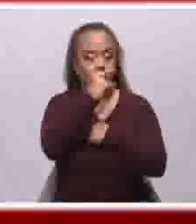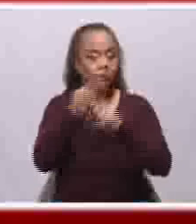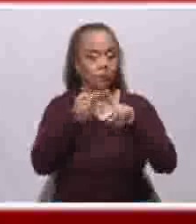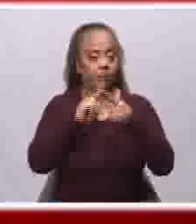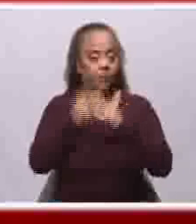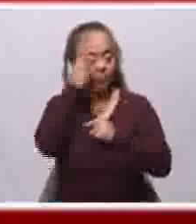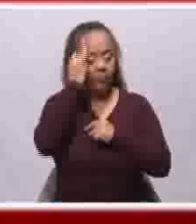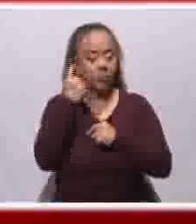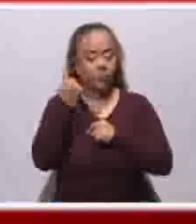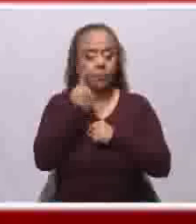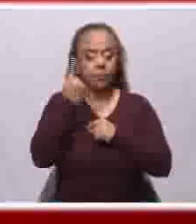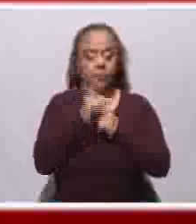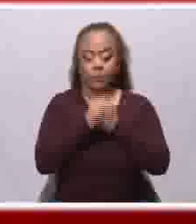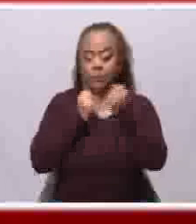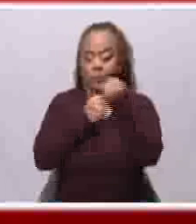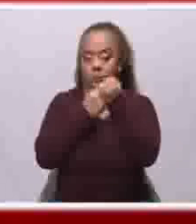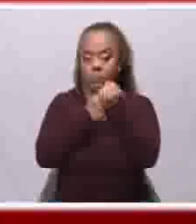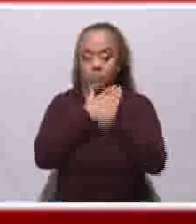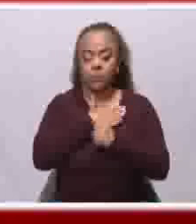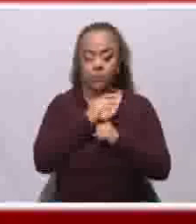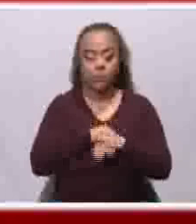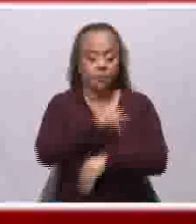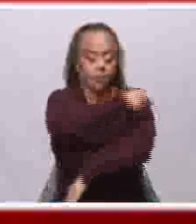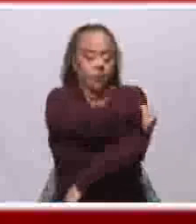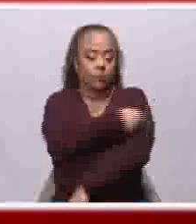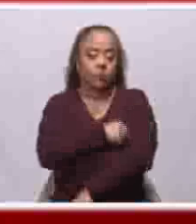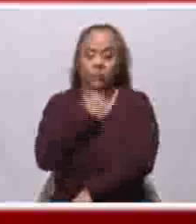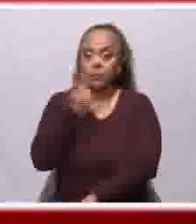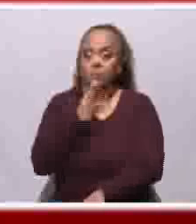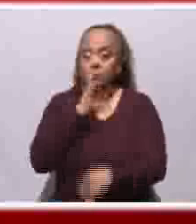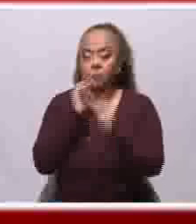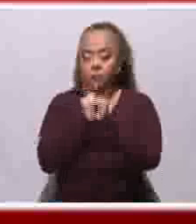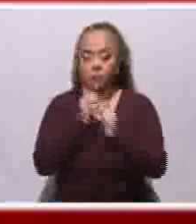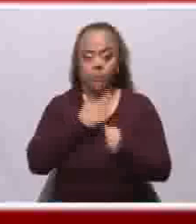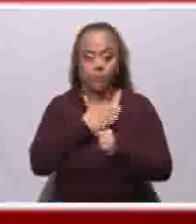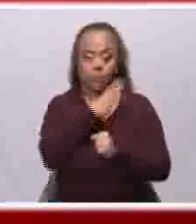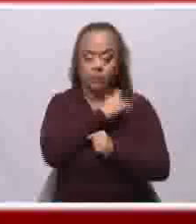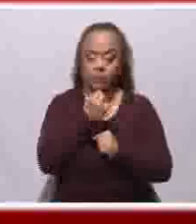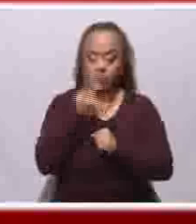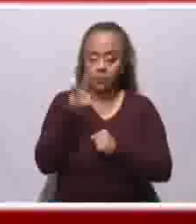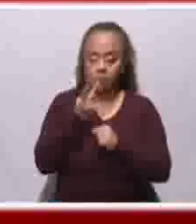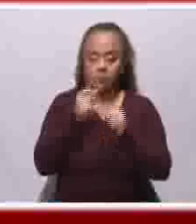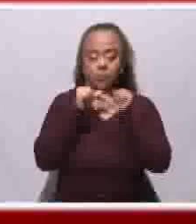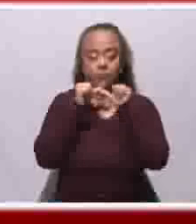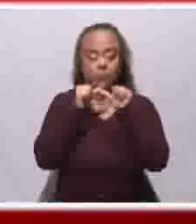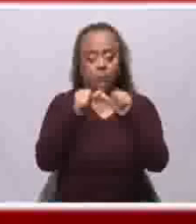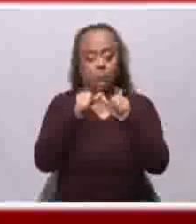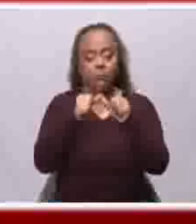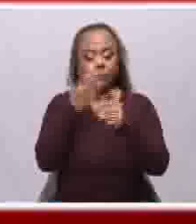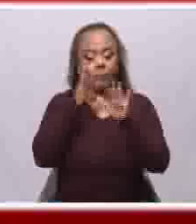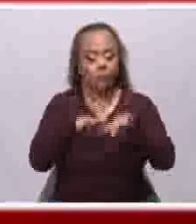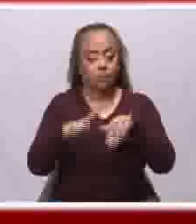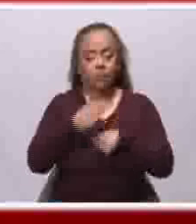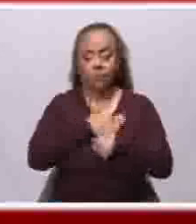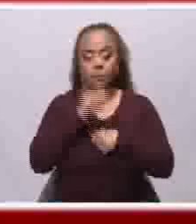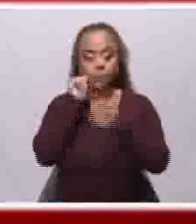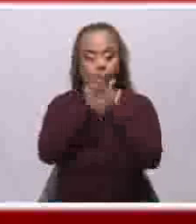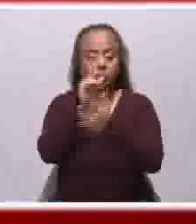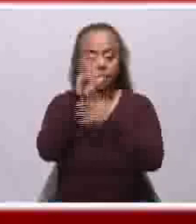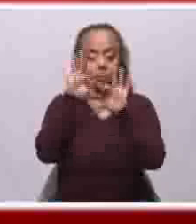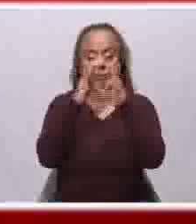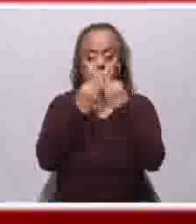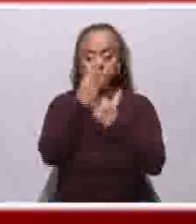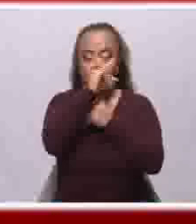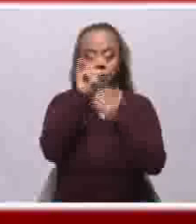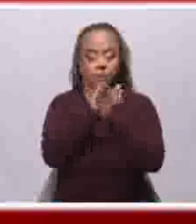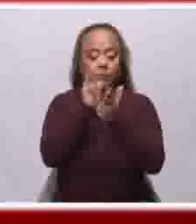porque que siempre me estuvieron apoyando a los capitanes que siempre hablaron conmigo y me mantuvieron tranquilo de verdad esto es una familia y es lo